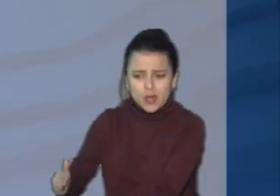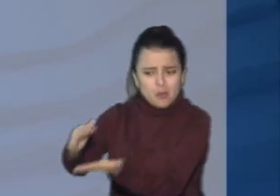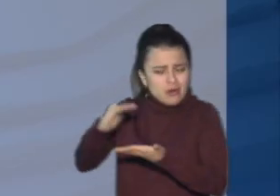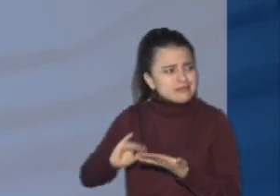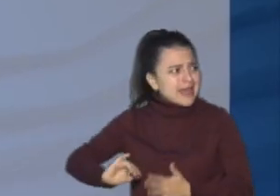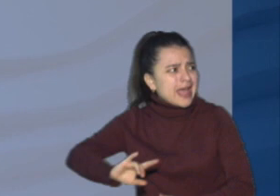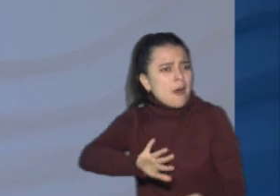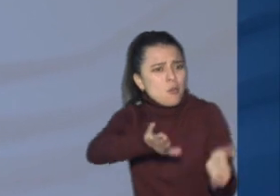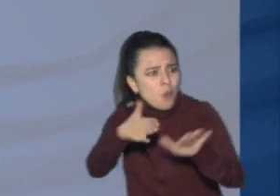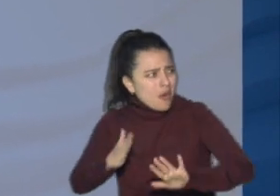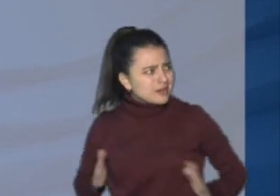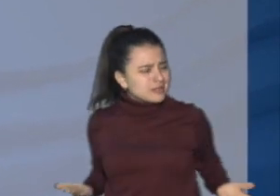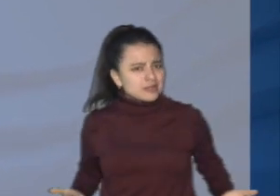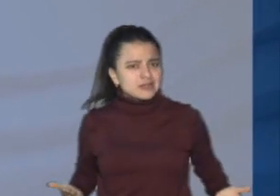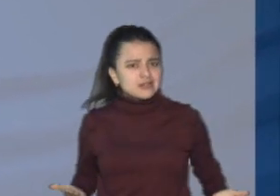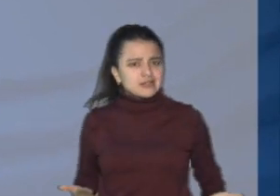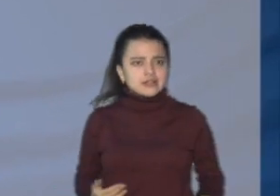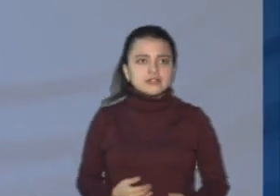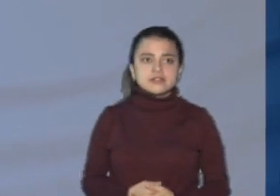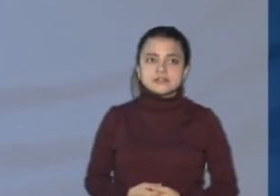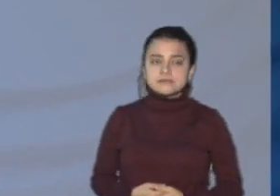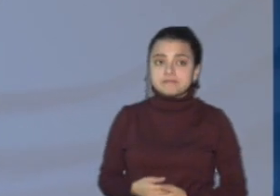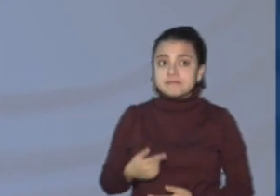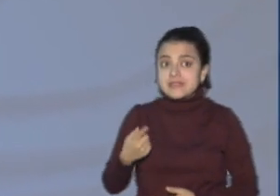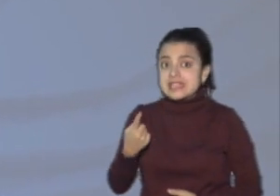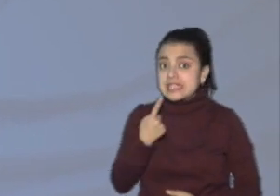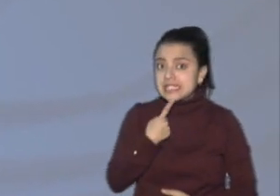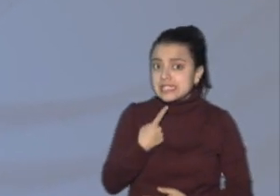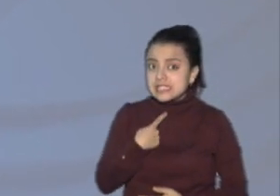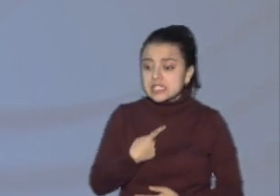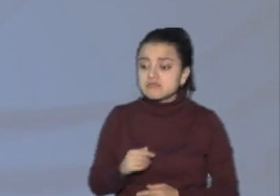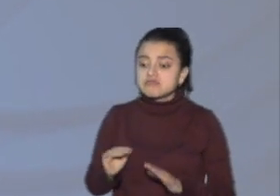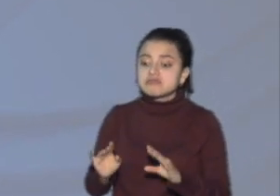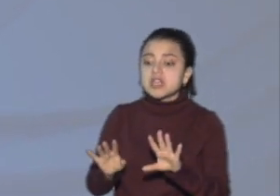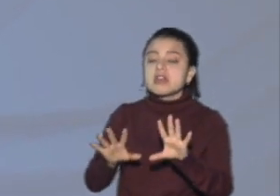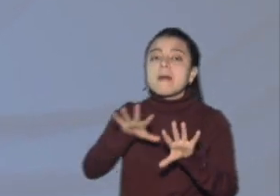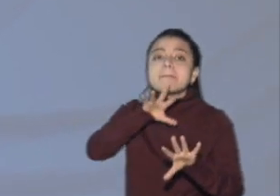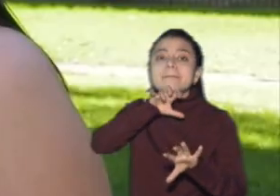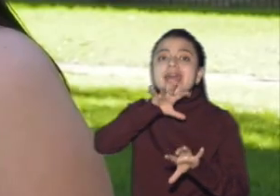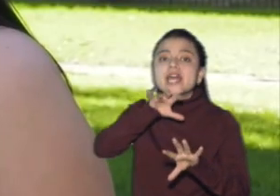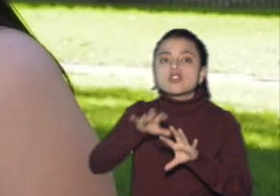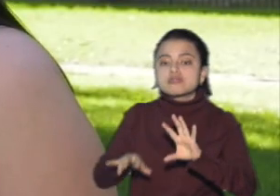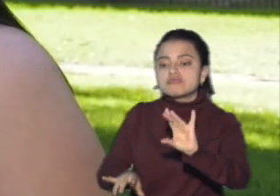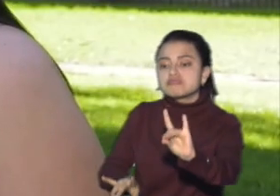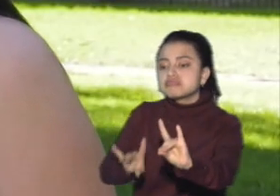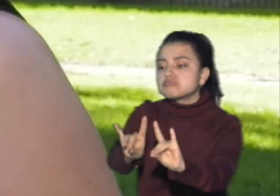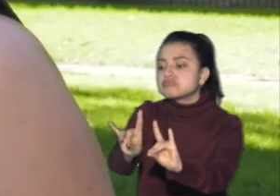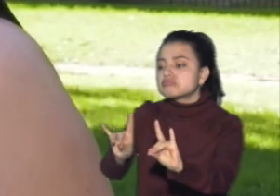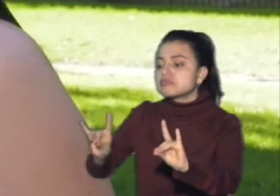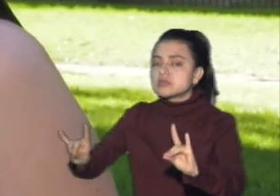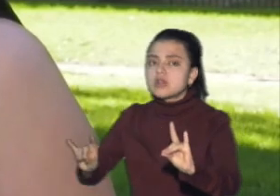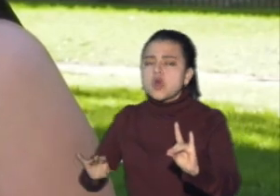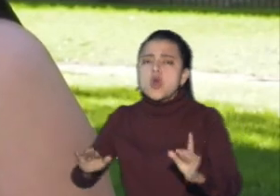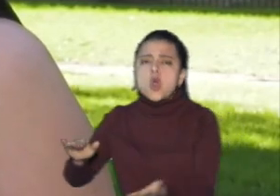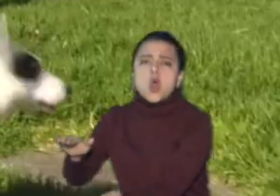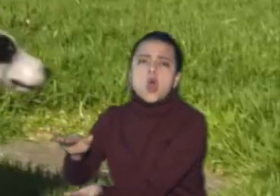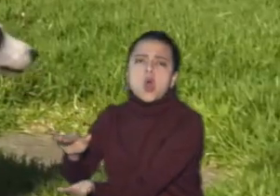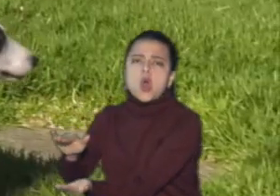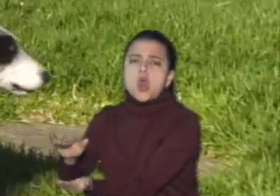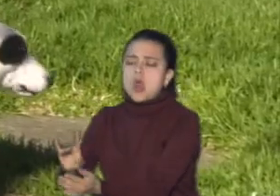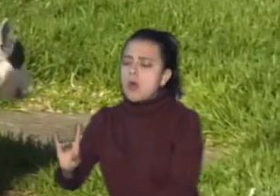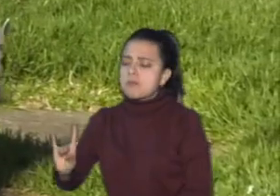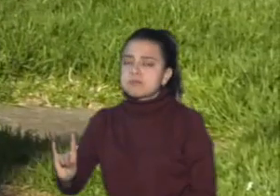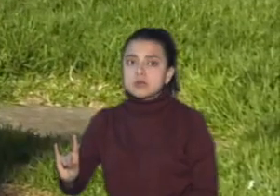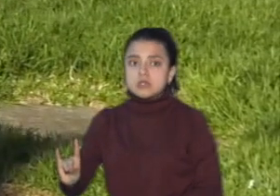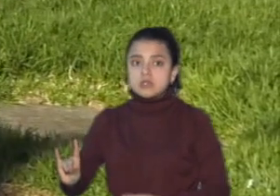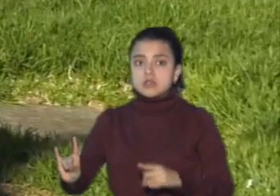perro murió por el ataque de otro canino mientras estaba al cuidado de una reconocida guardería de Bogotá. Y me dice que mi perrito, un